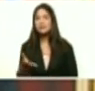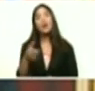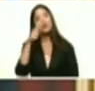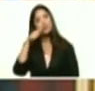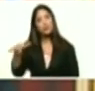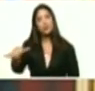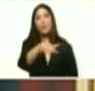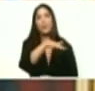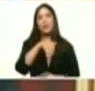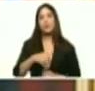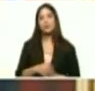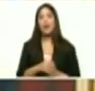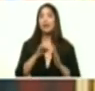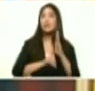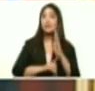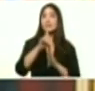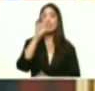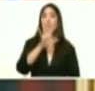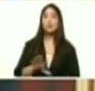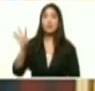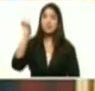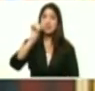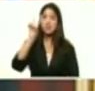nuestro pueblo, en el desarrollo nacional.